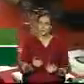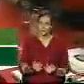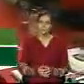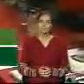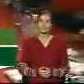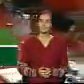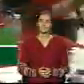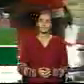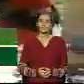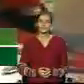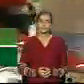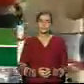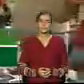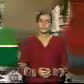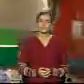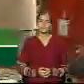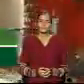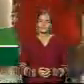tarea.